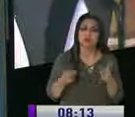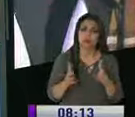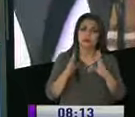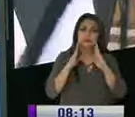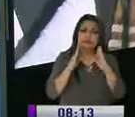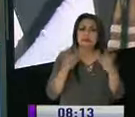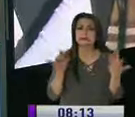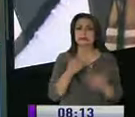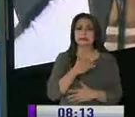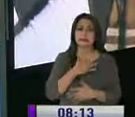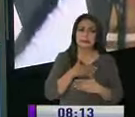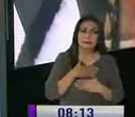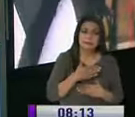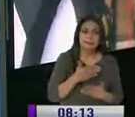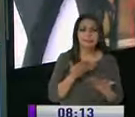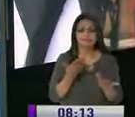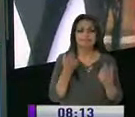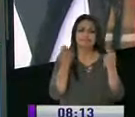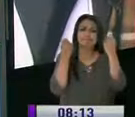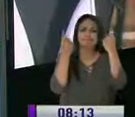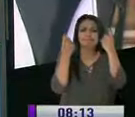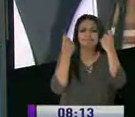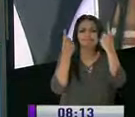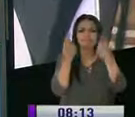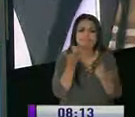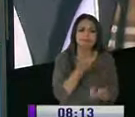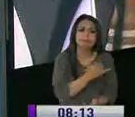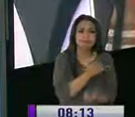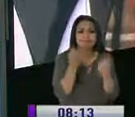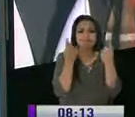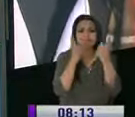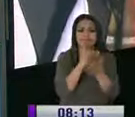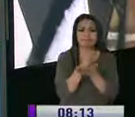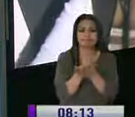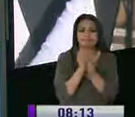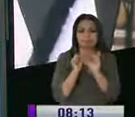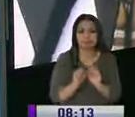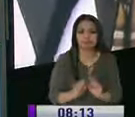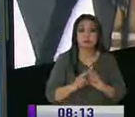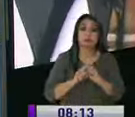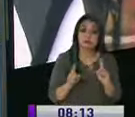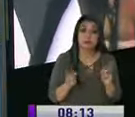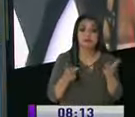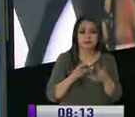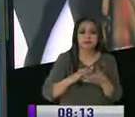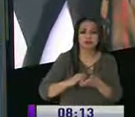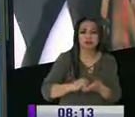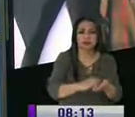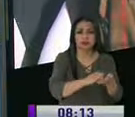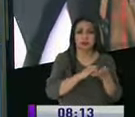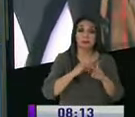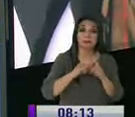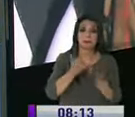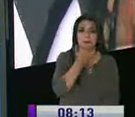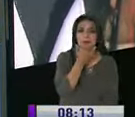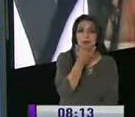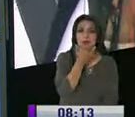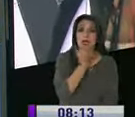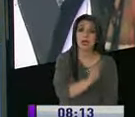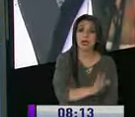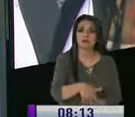y tratar de aupar para que las cosas tomen un camino adecuado. De ahí mi solidaridad con ellos. ¿Qué está mal? Que tomen este tipo